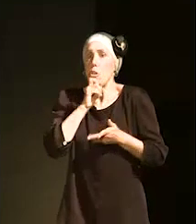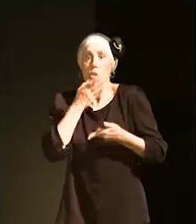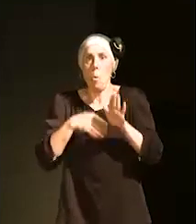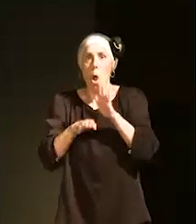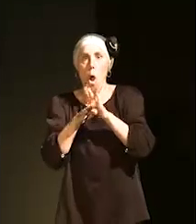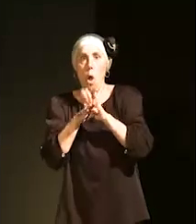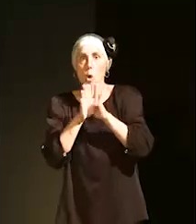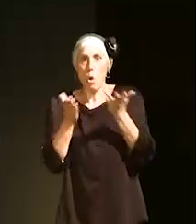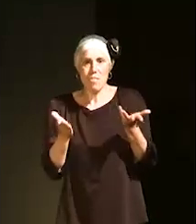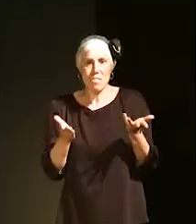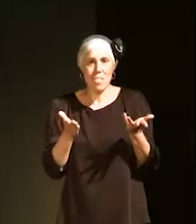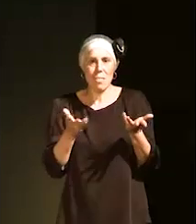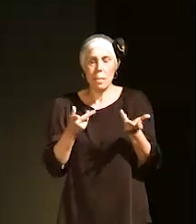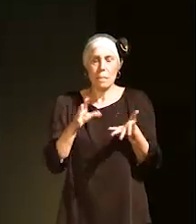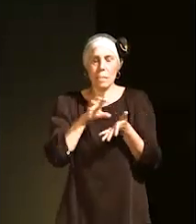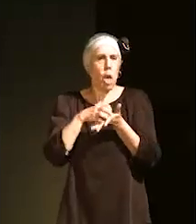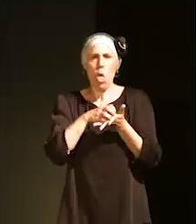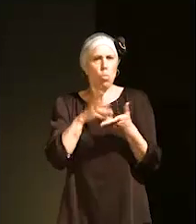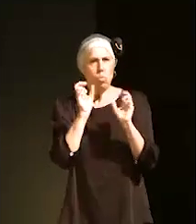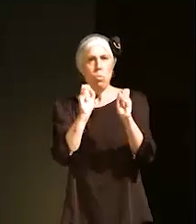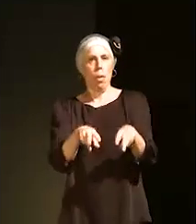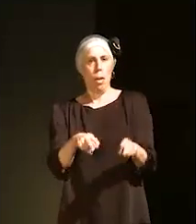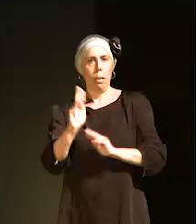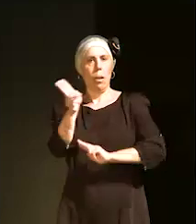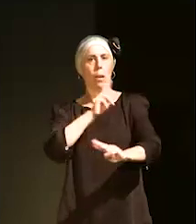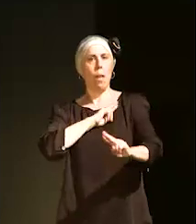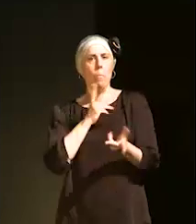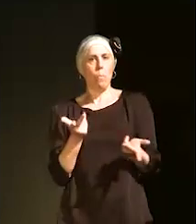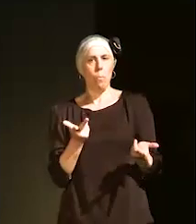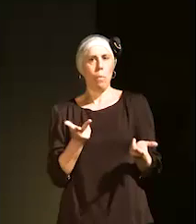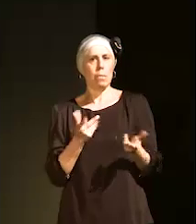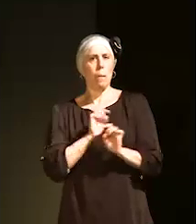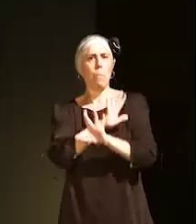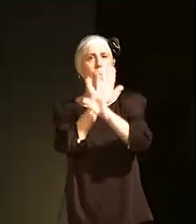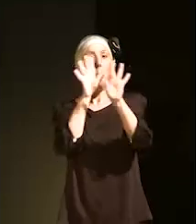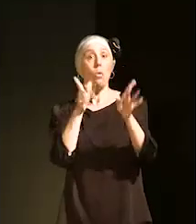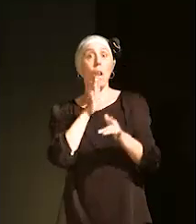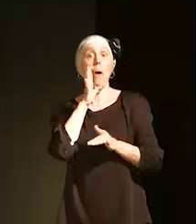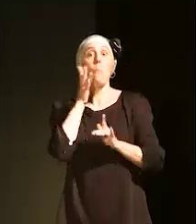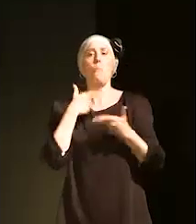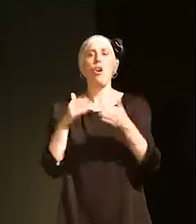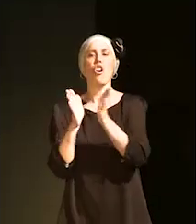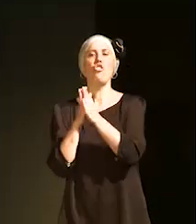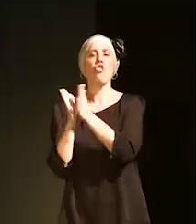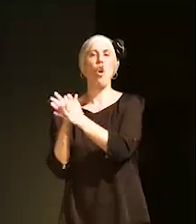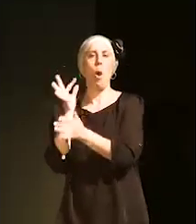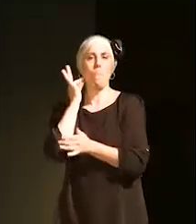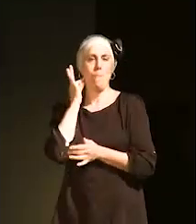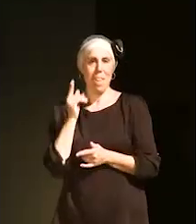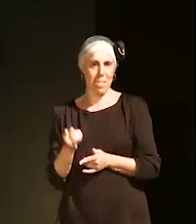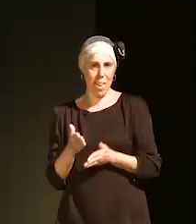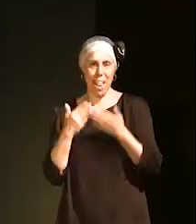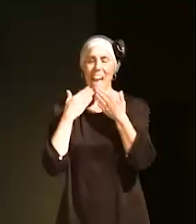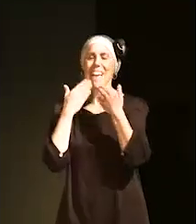dudan y me responden y estas son palabras de todas es por las otras cuando compartimos